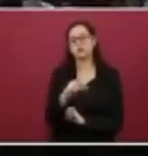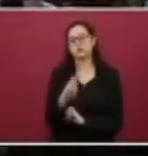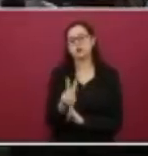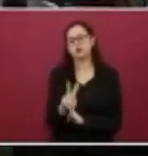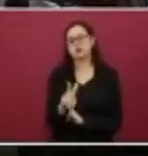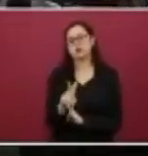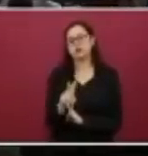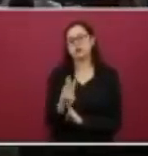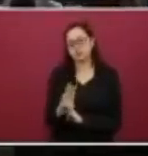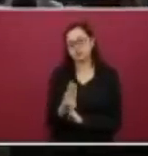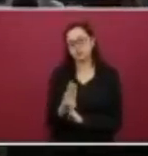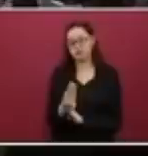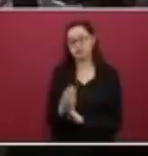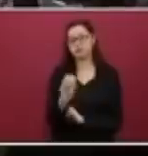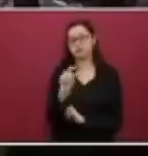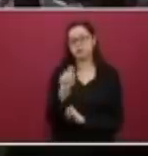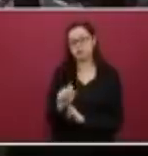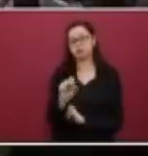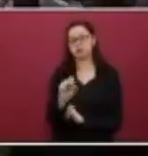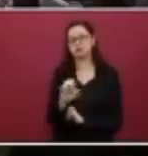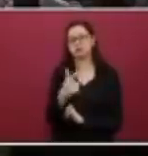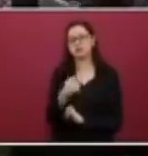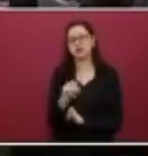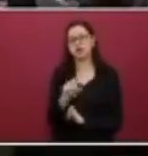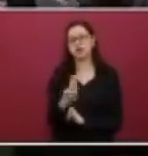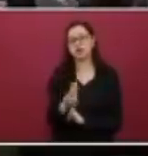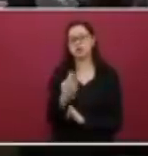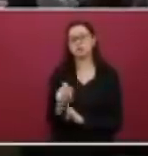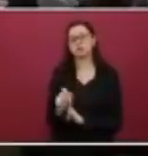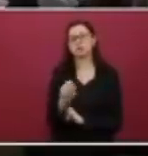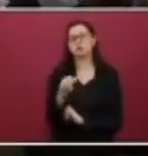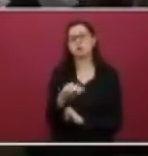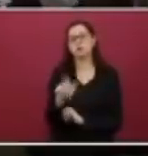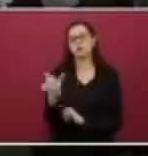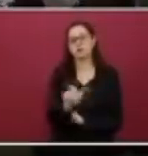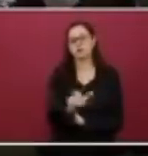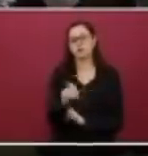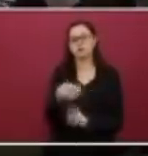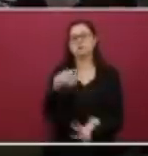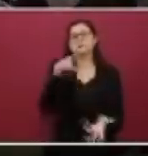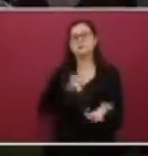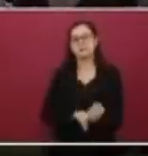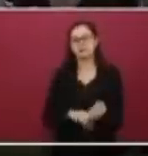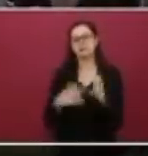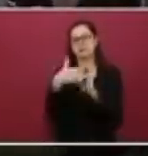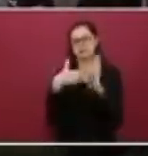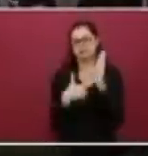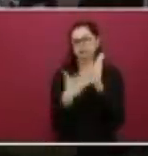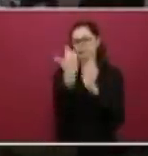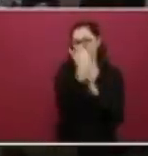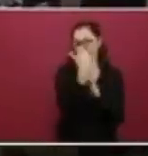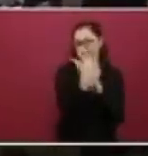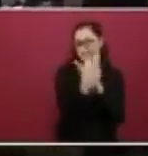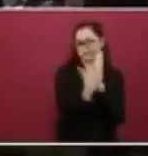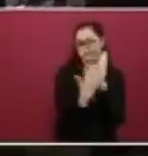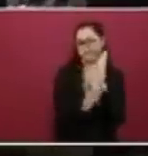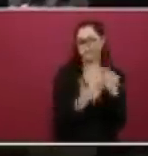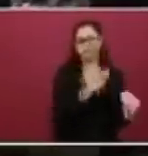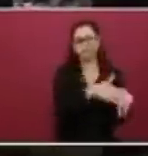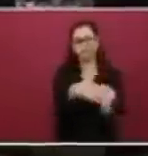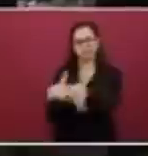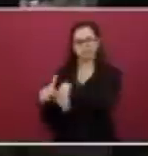punto segob punto gob.mx ahí se publicaron las bases de esta convocatoria